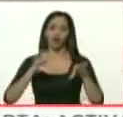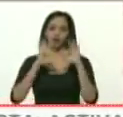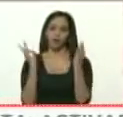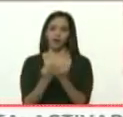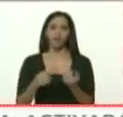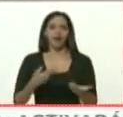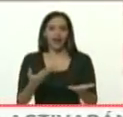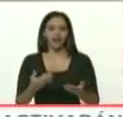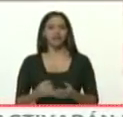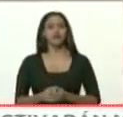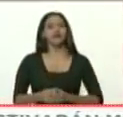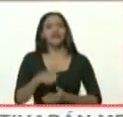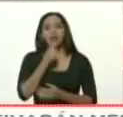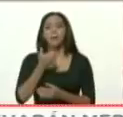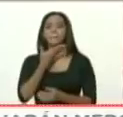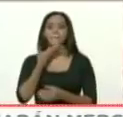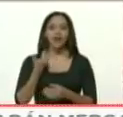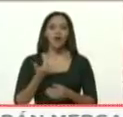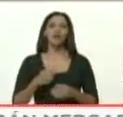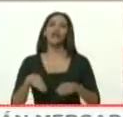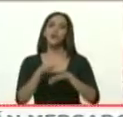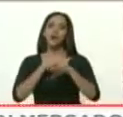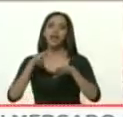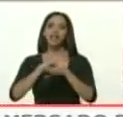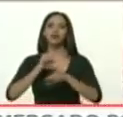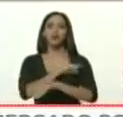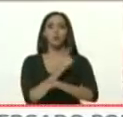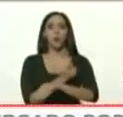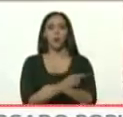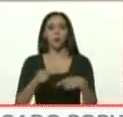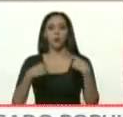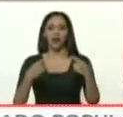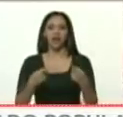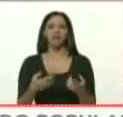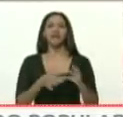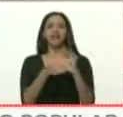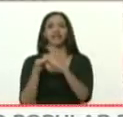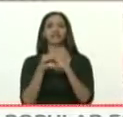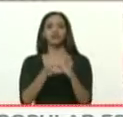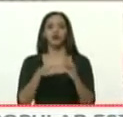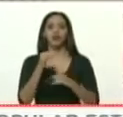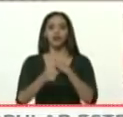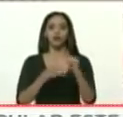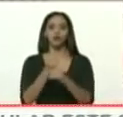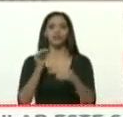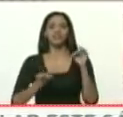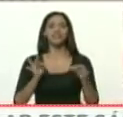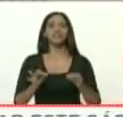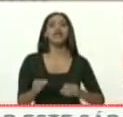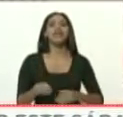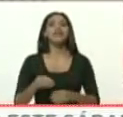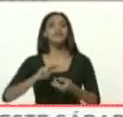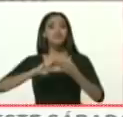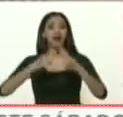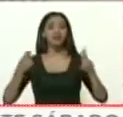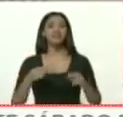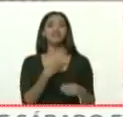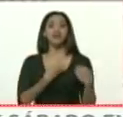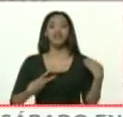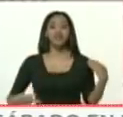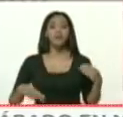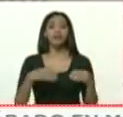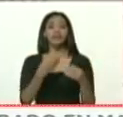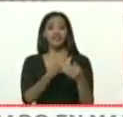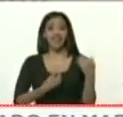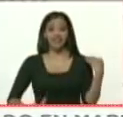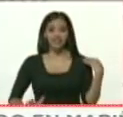eso, ¿quién mejor que el ministro del Poder Popular para Relaciones Interiores, Justicia y Paz, además vicepresidente sectorial de